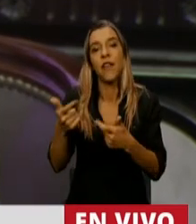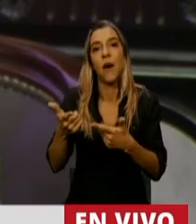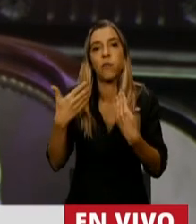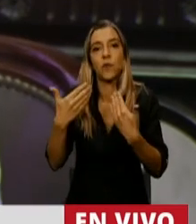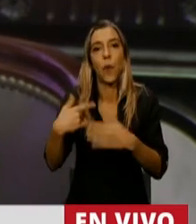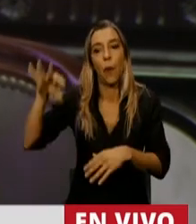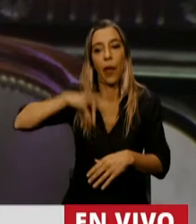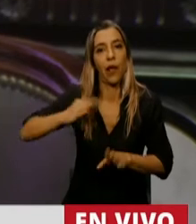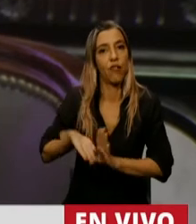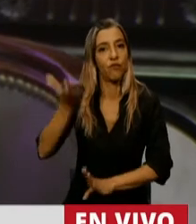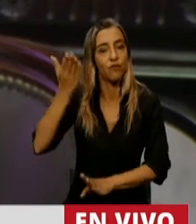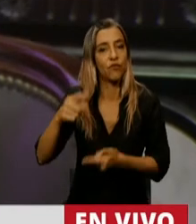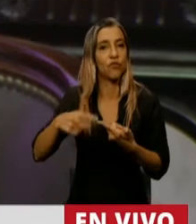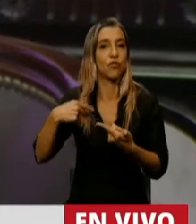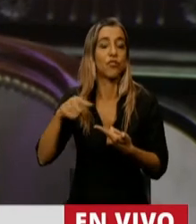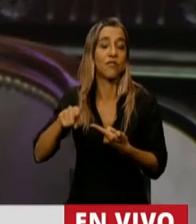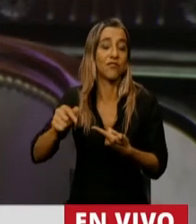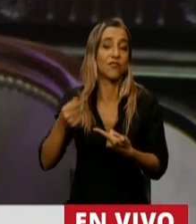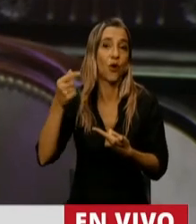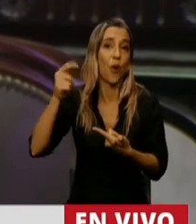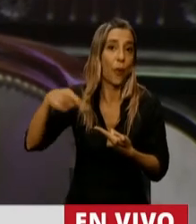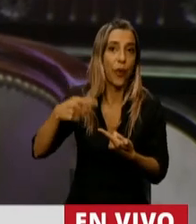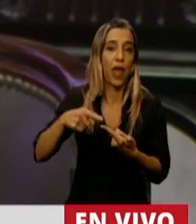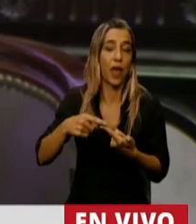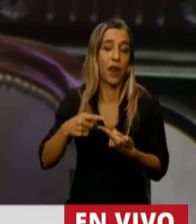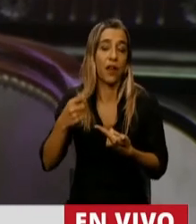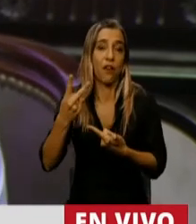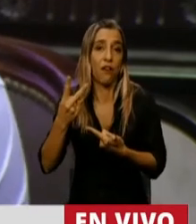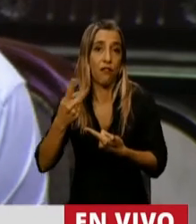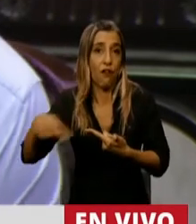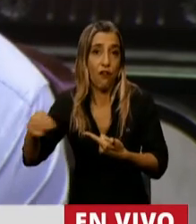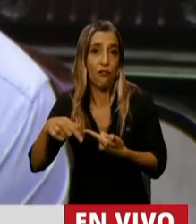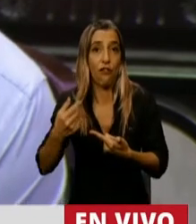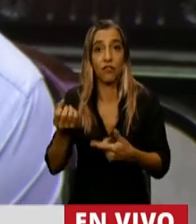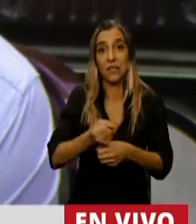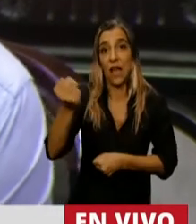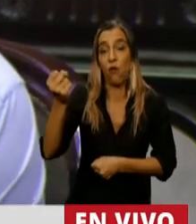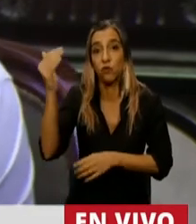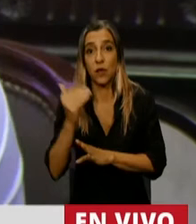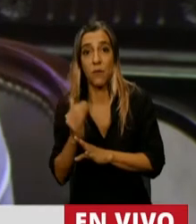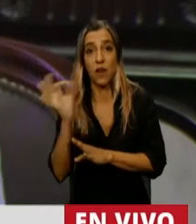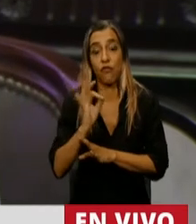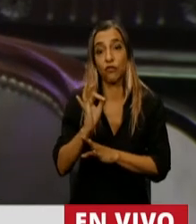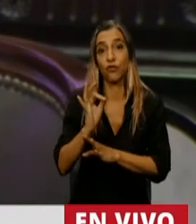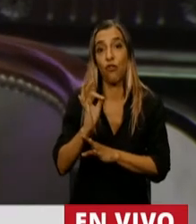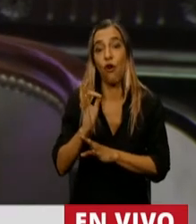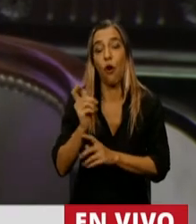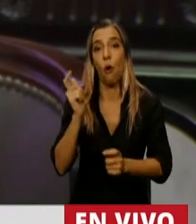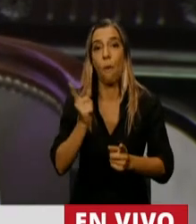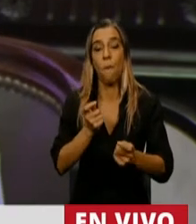y eso genera dos cosas, o un ajuste o discrecionalidad, una de